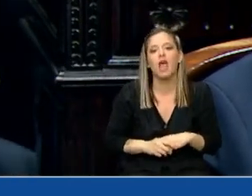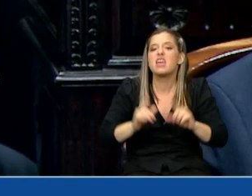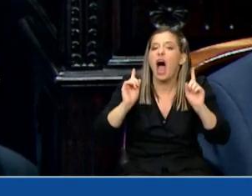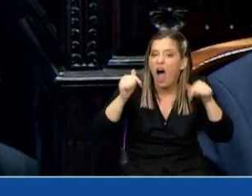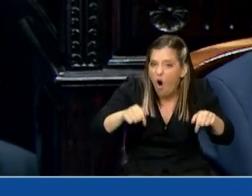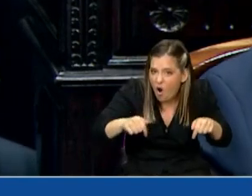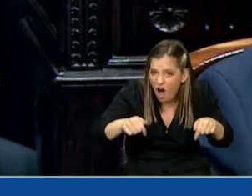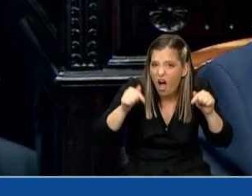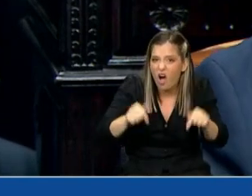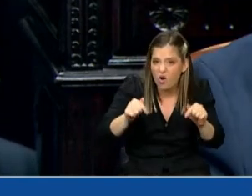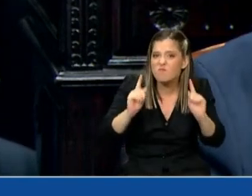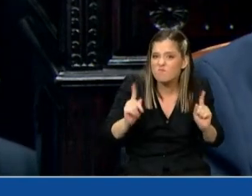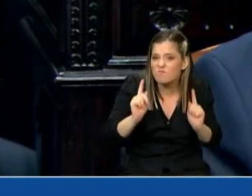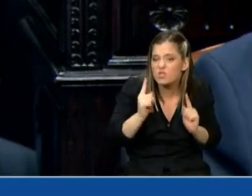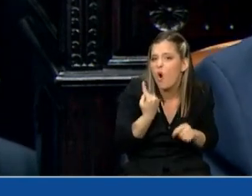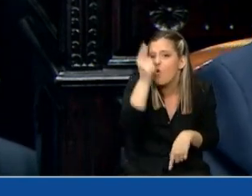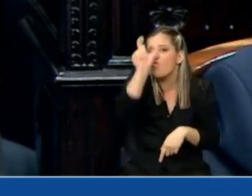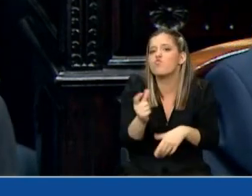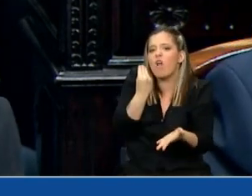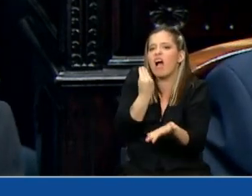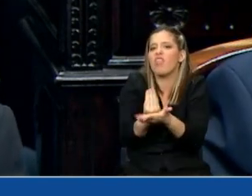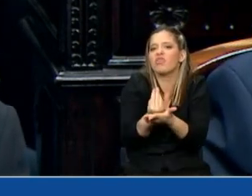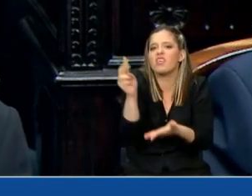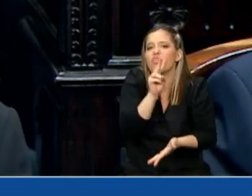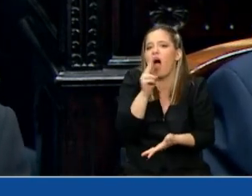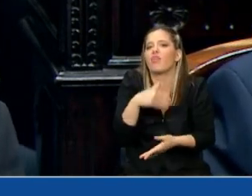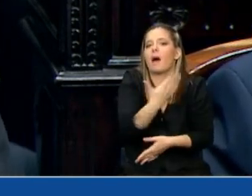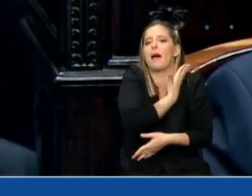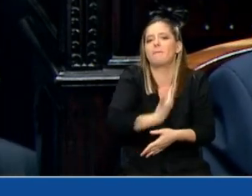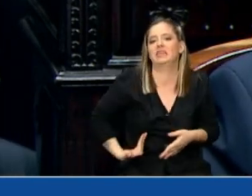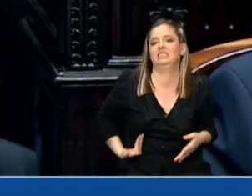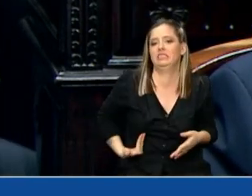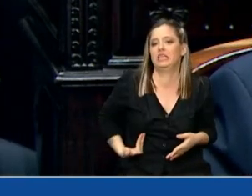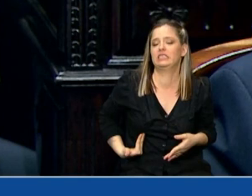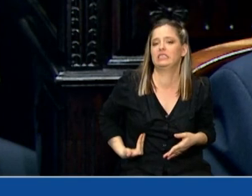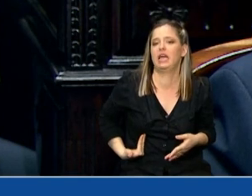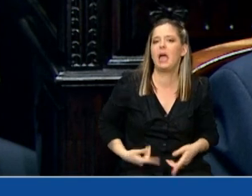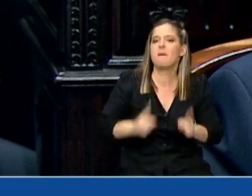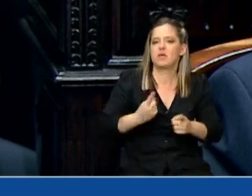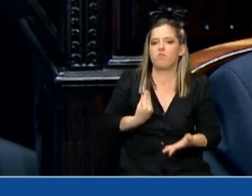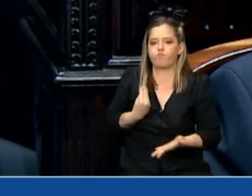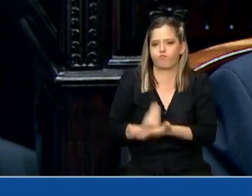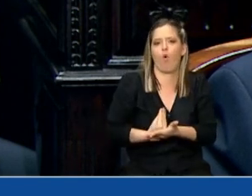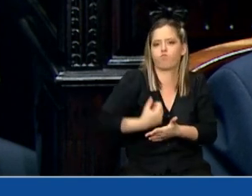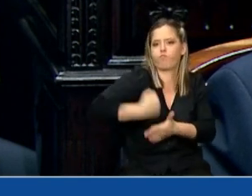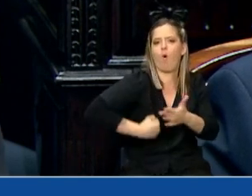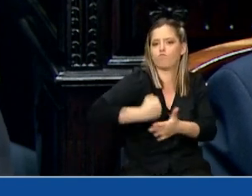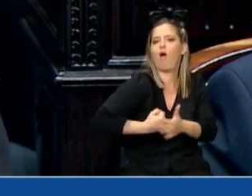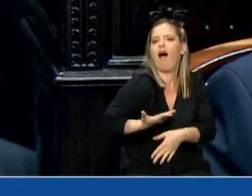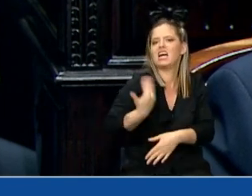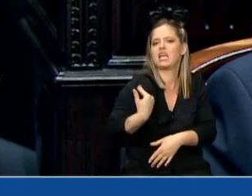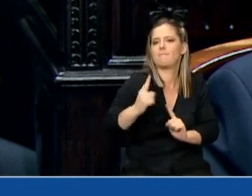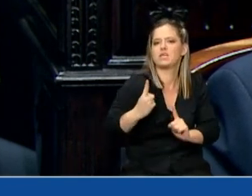Mientras tanto, hubo una sola candidata a presidente que estuvo donde tiene que estar, que estuvo